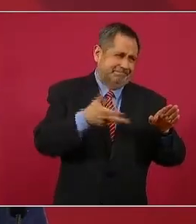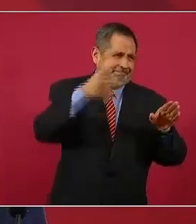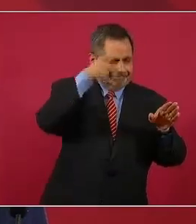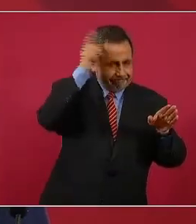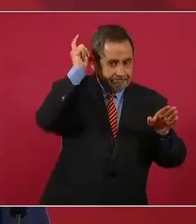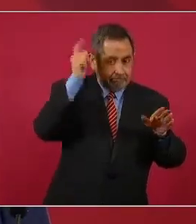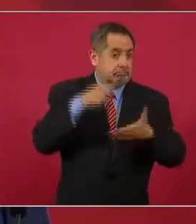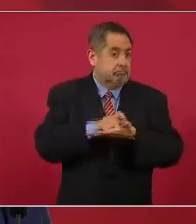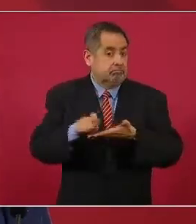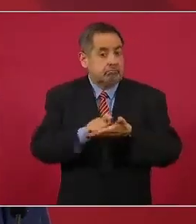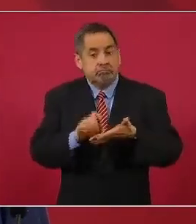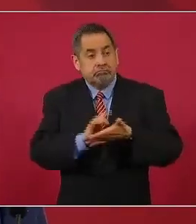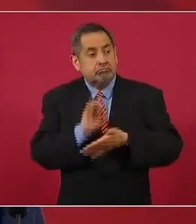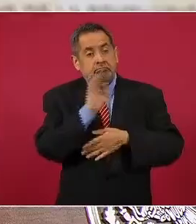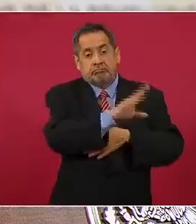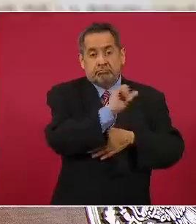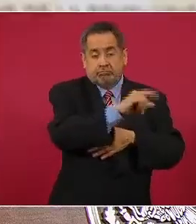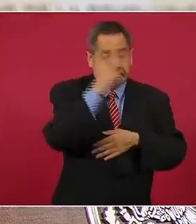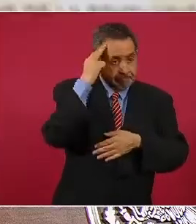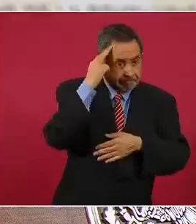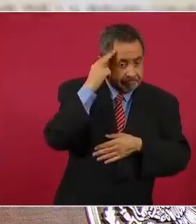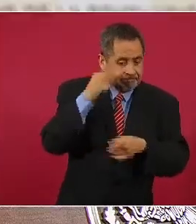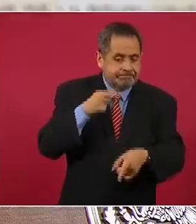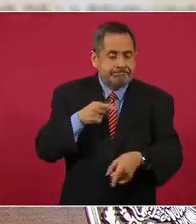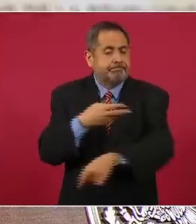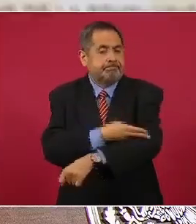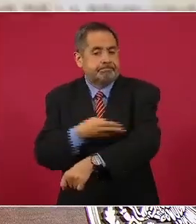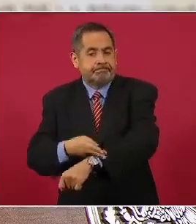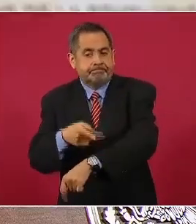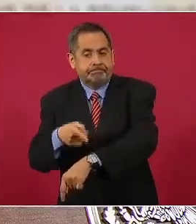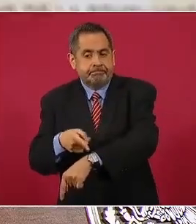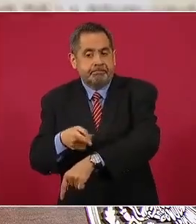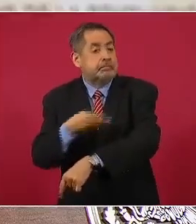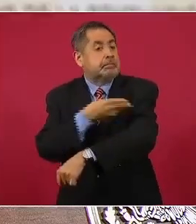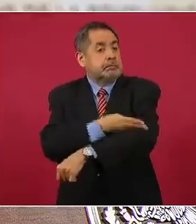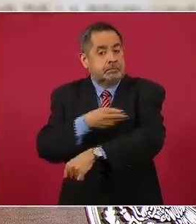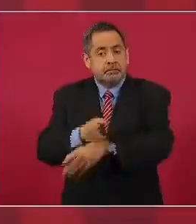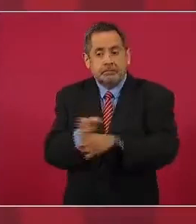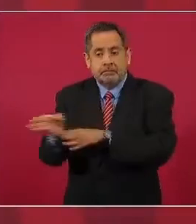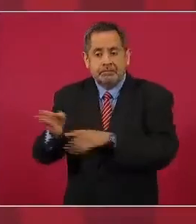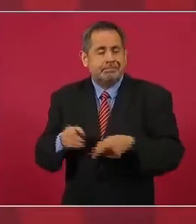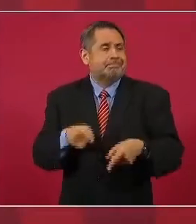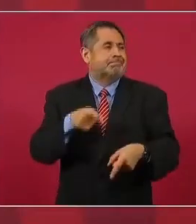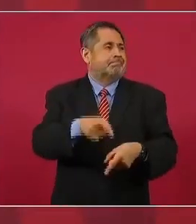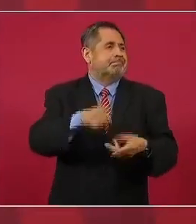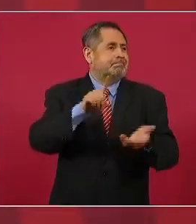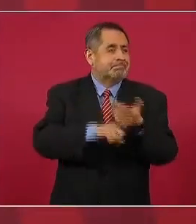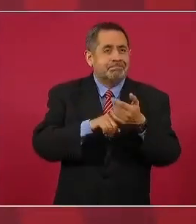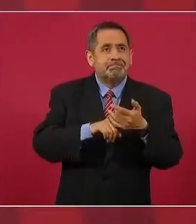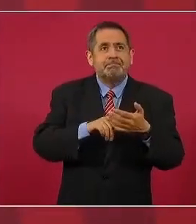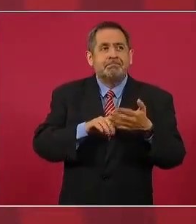Le escribía. Imagínense que es hasta espiritista.